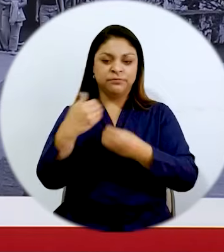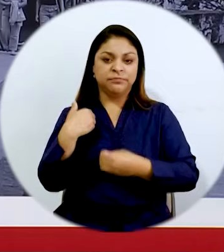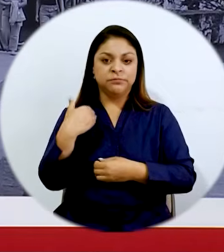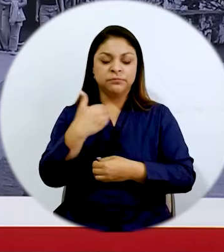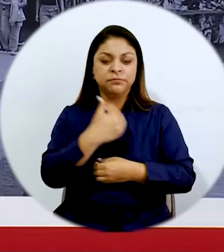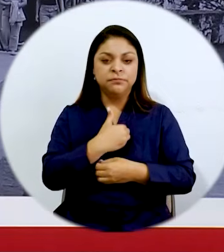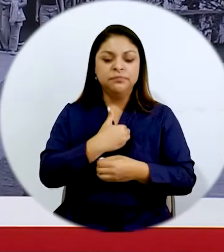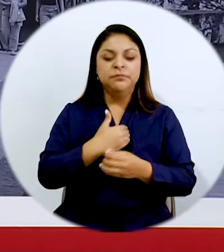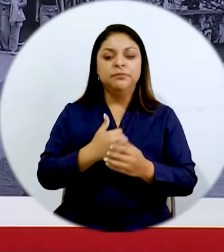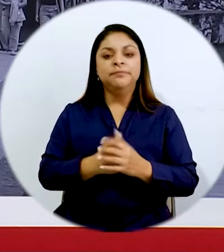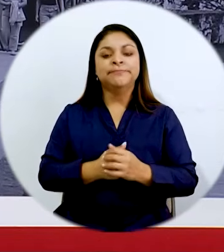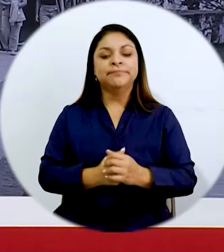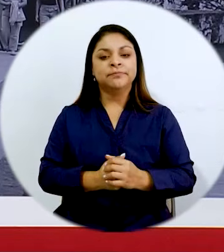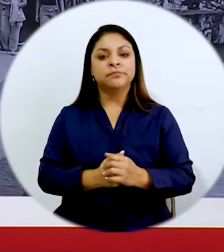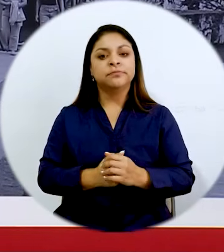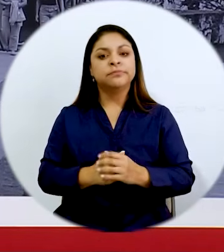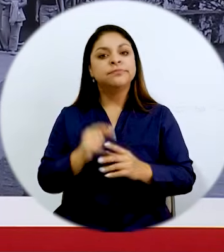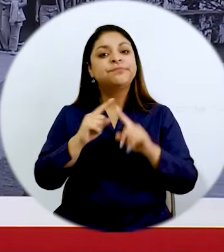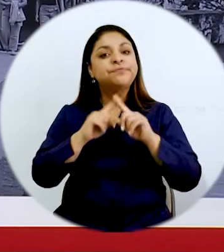oficinas.